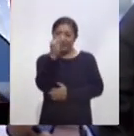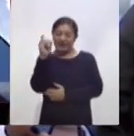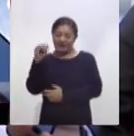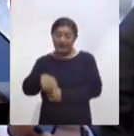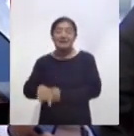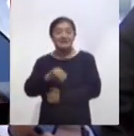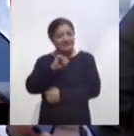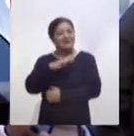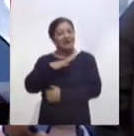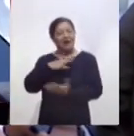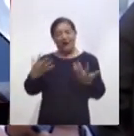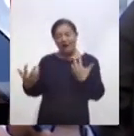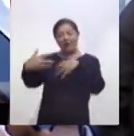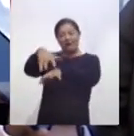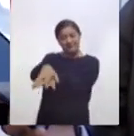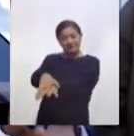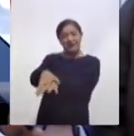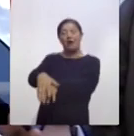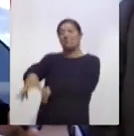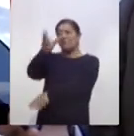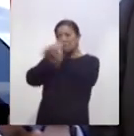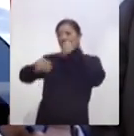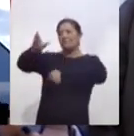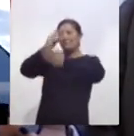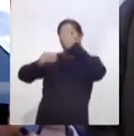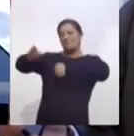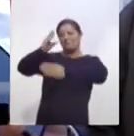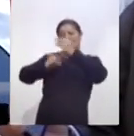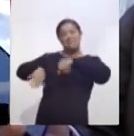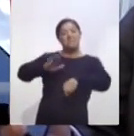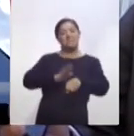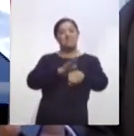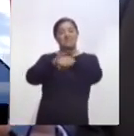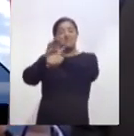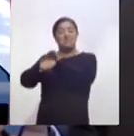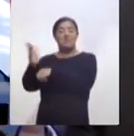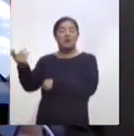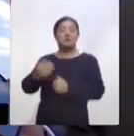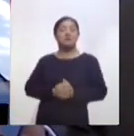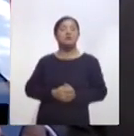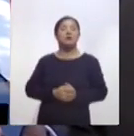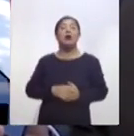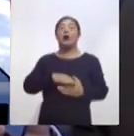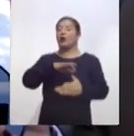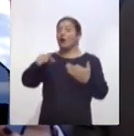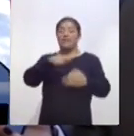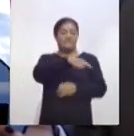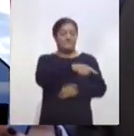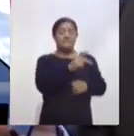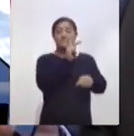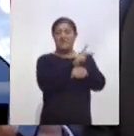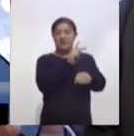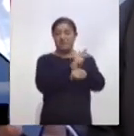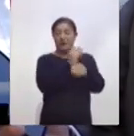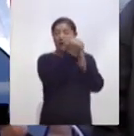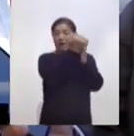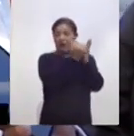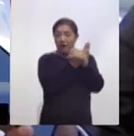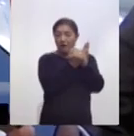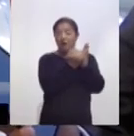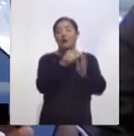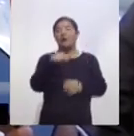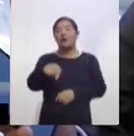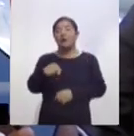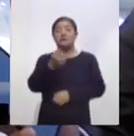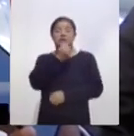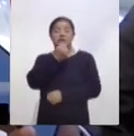los aprendizajes de sus alumnos, va disminuyendo conforme son los de primaria y en menor intención